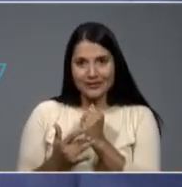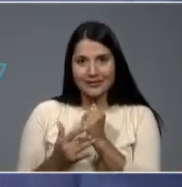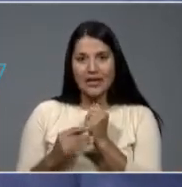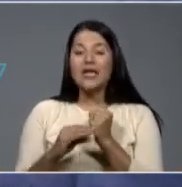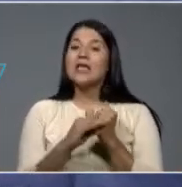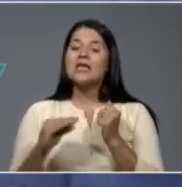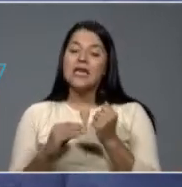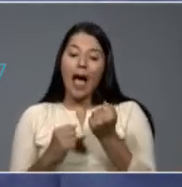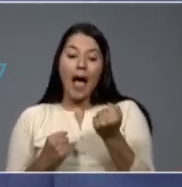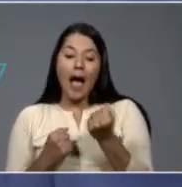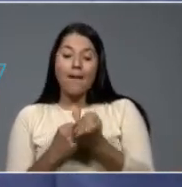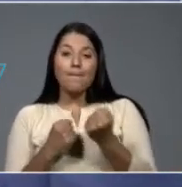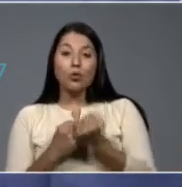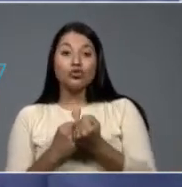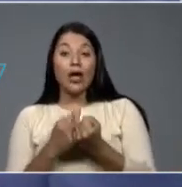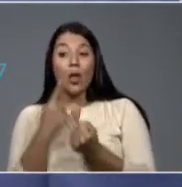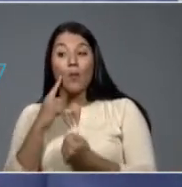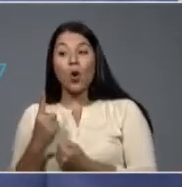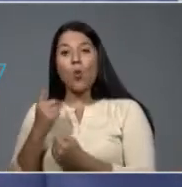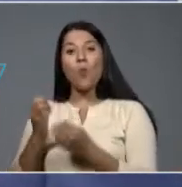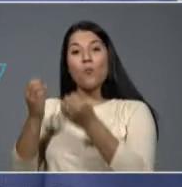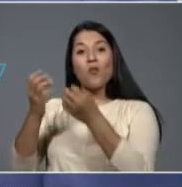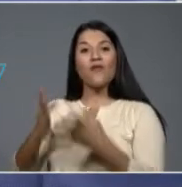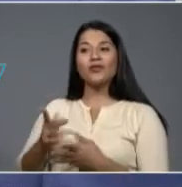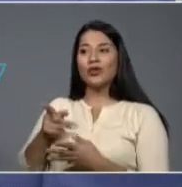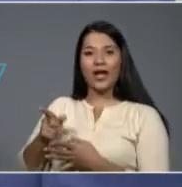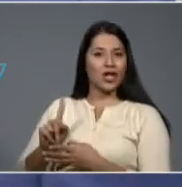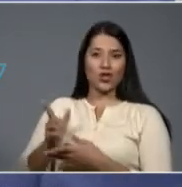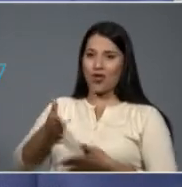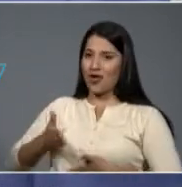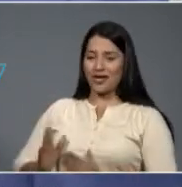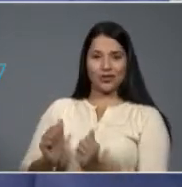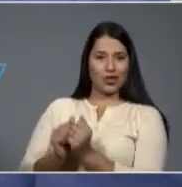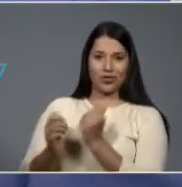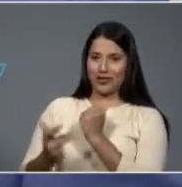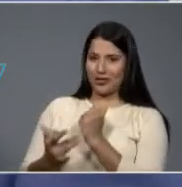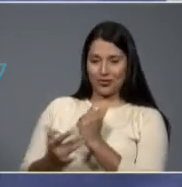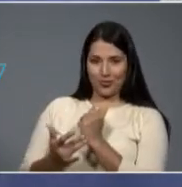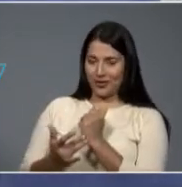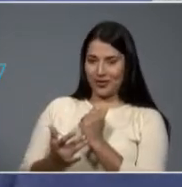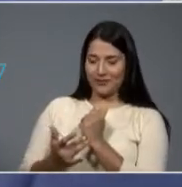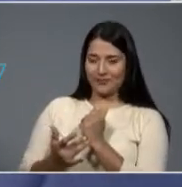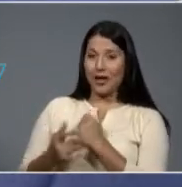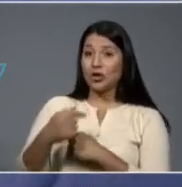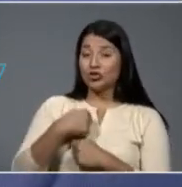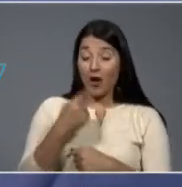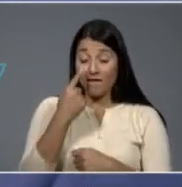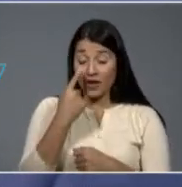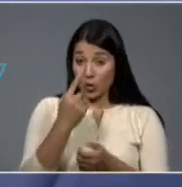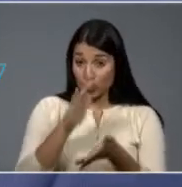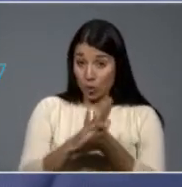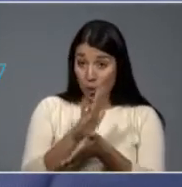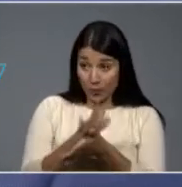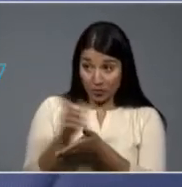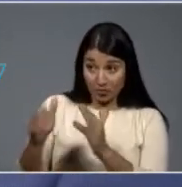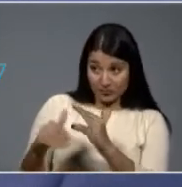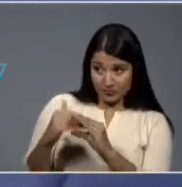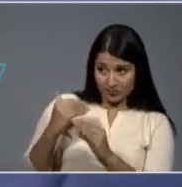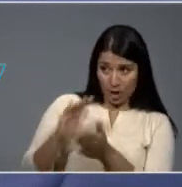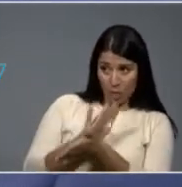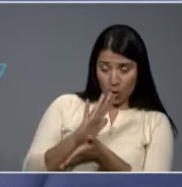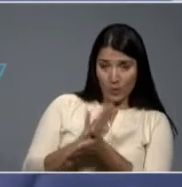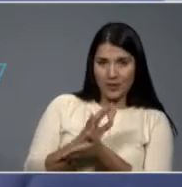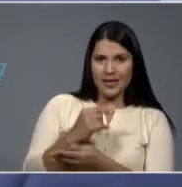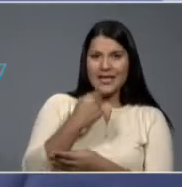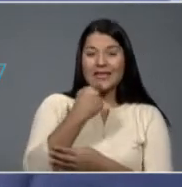por un profesorado que no es nativo digital, y que veía en un documento que ustedes nos mandaron, ¿verdad? Que